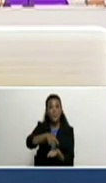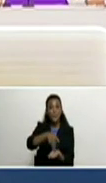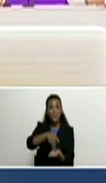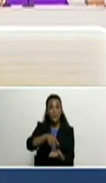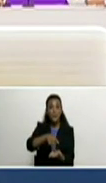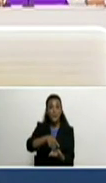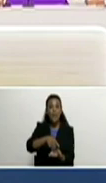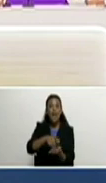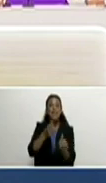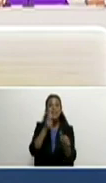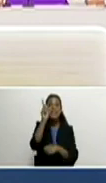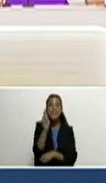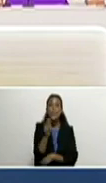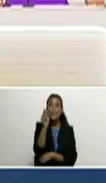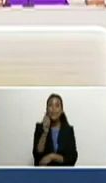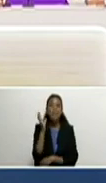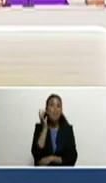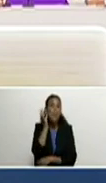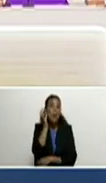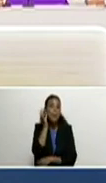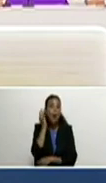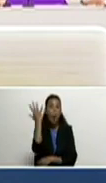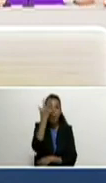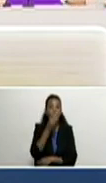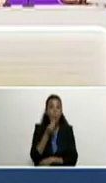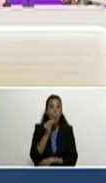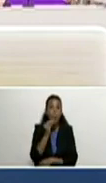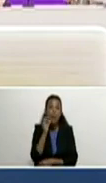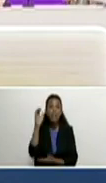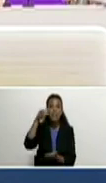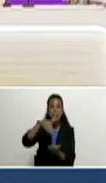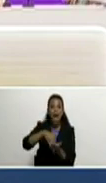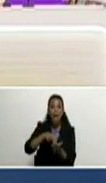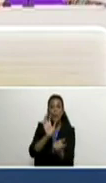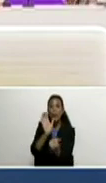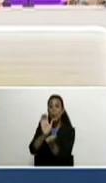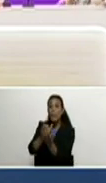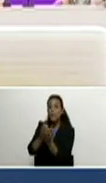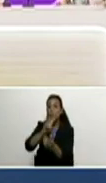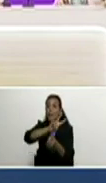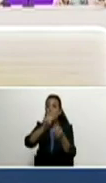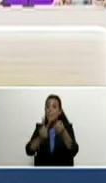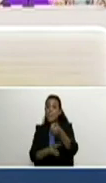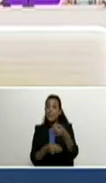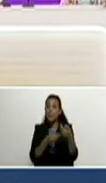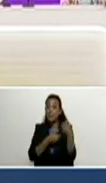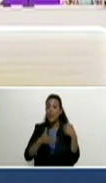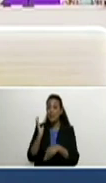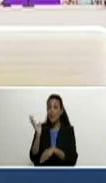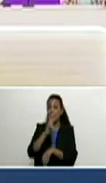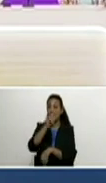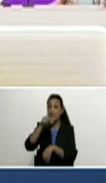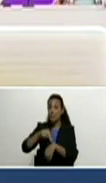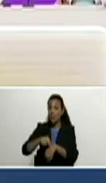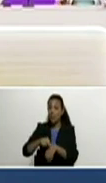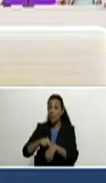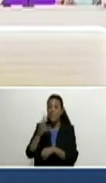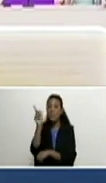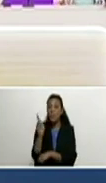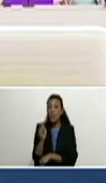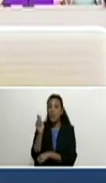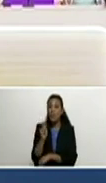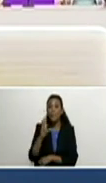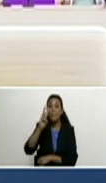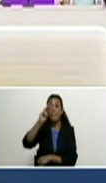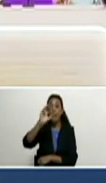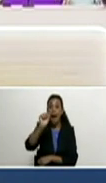la diputada joven del estado Nueva Esparta y vicepresidenta de la Asamblea Nacional, diputada